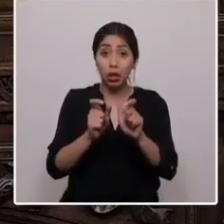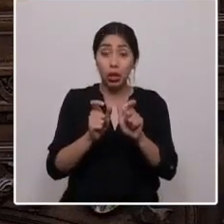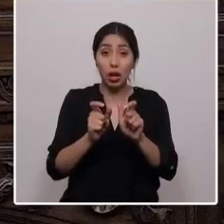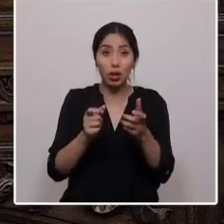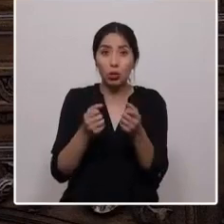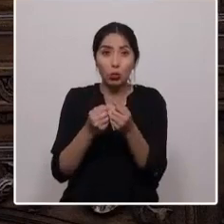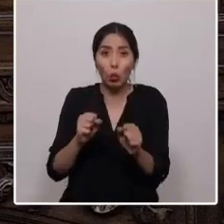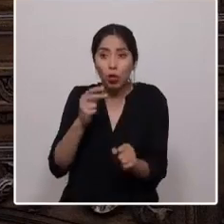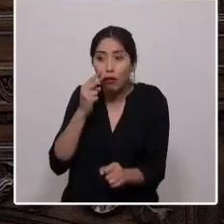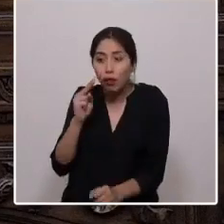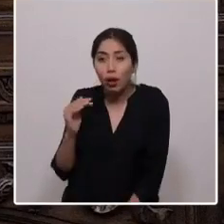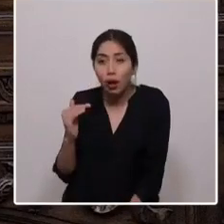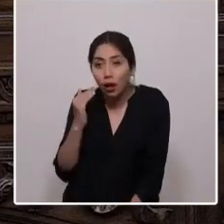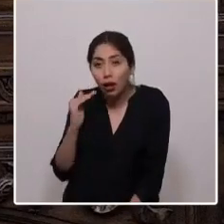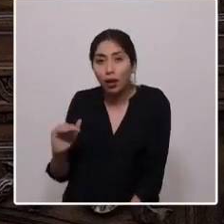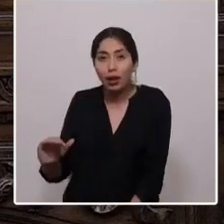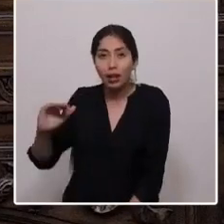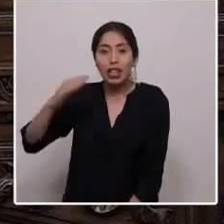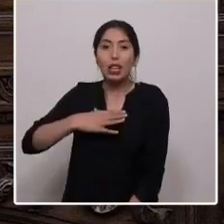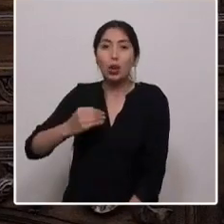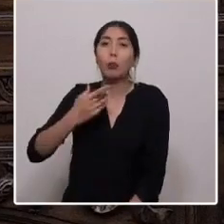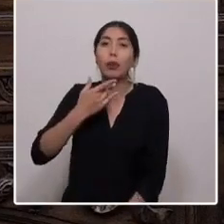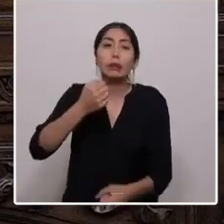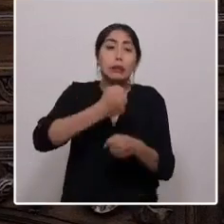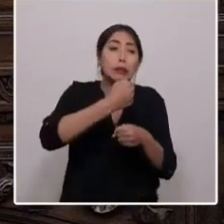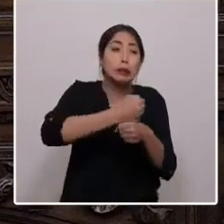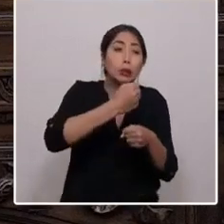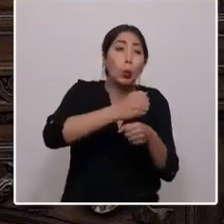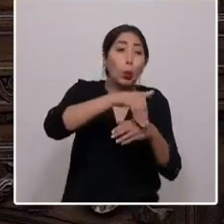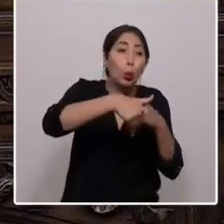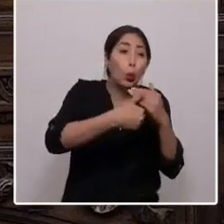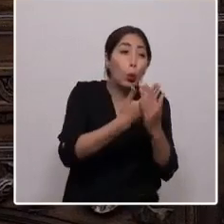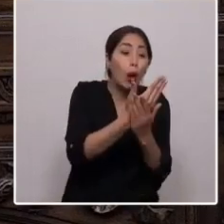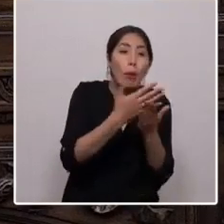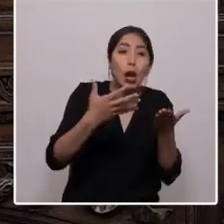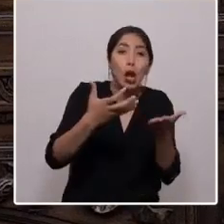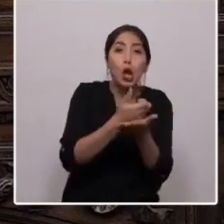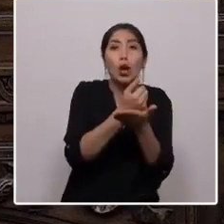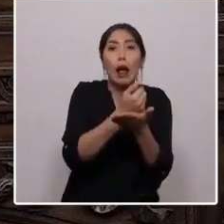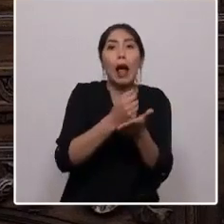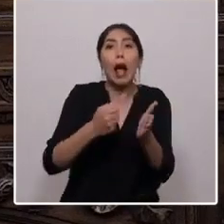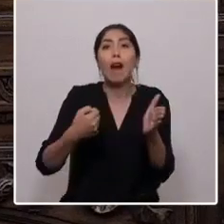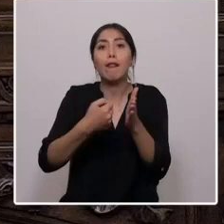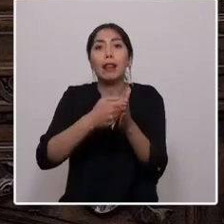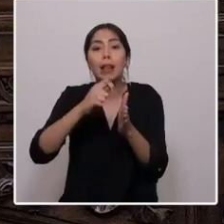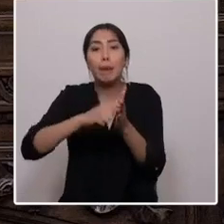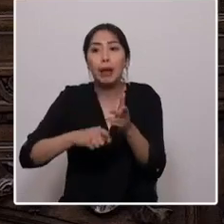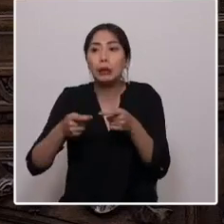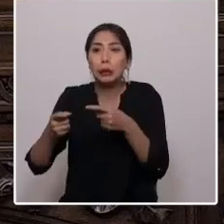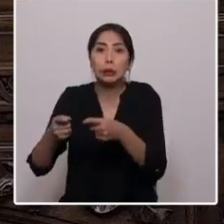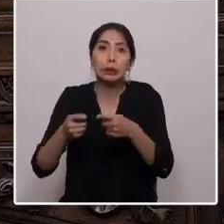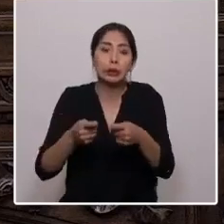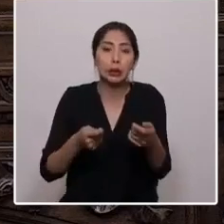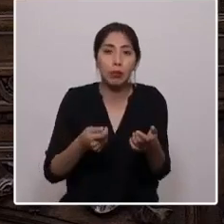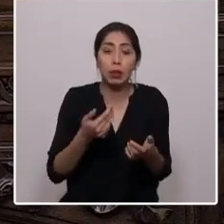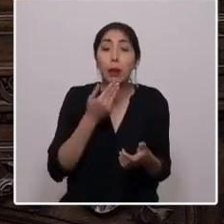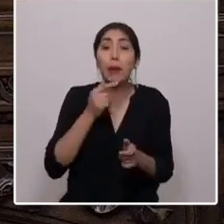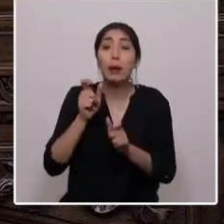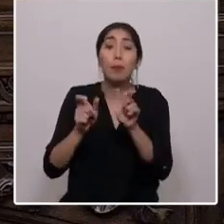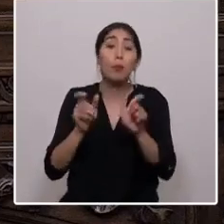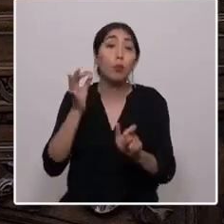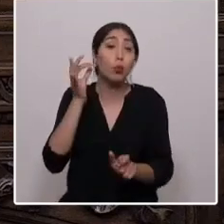trabajar en jornadas laborales extenuantes para llegar a fin de mes no se salvaron aquellas mujeres de las zonas de sacrificios